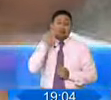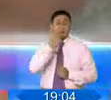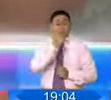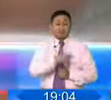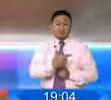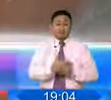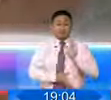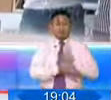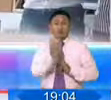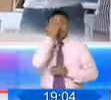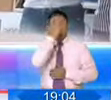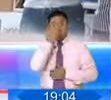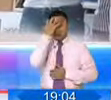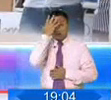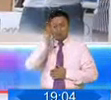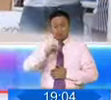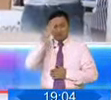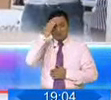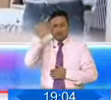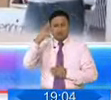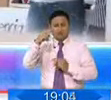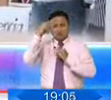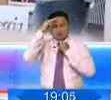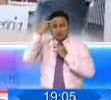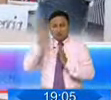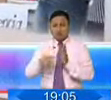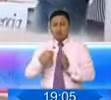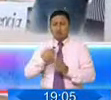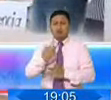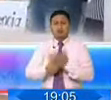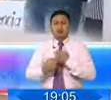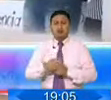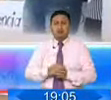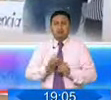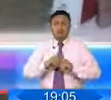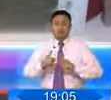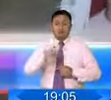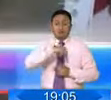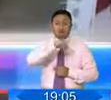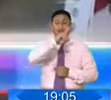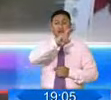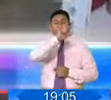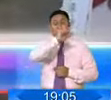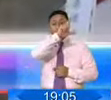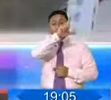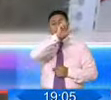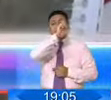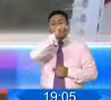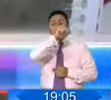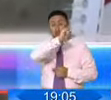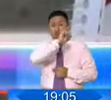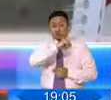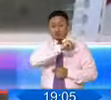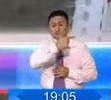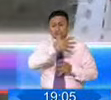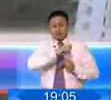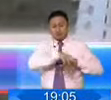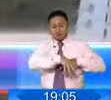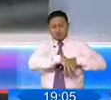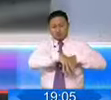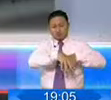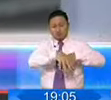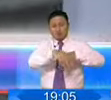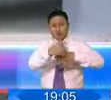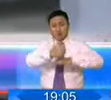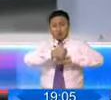viajó hasta Esmeraldas para conocer noticias de su hijo, mientras aquí en Valencia los familiares planifican marchas para llamar la atención